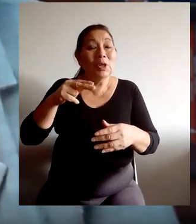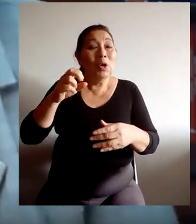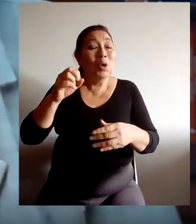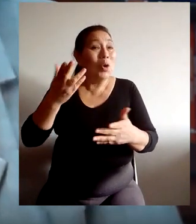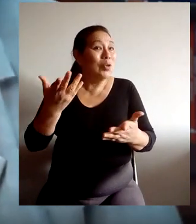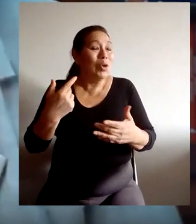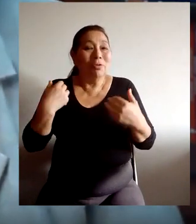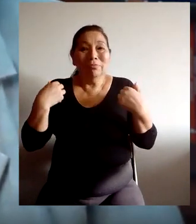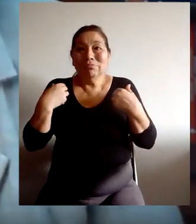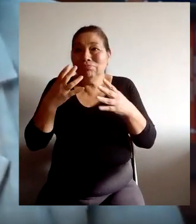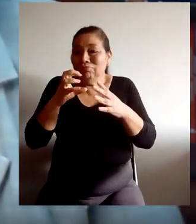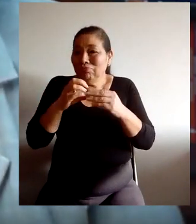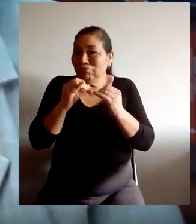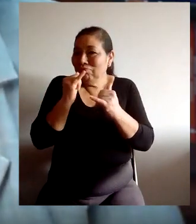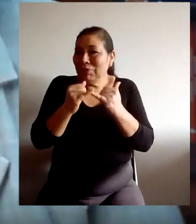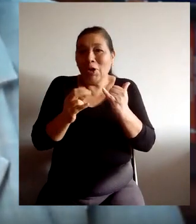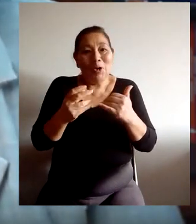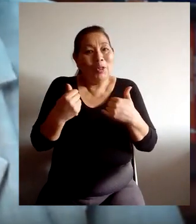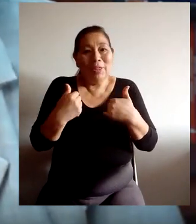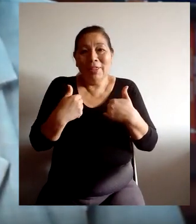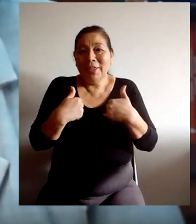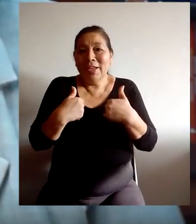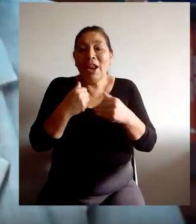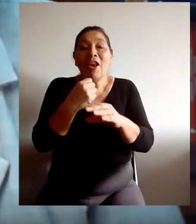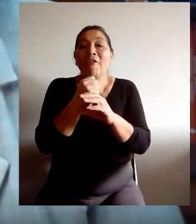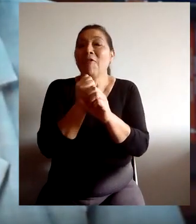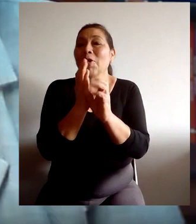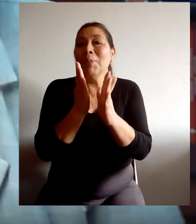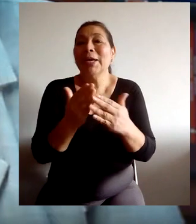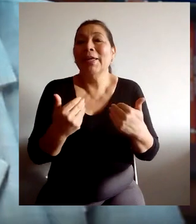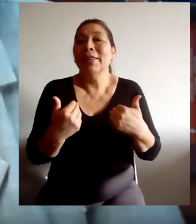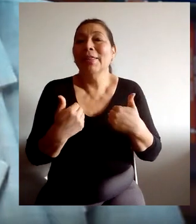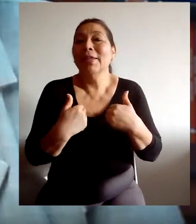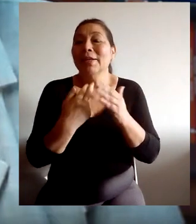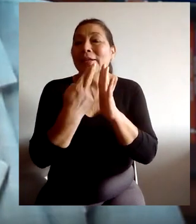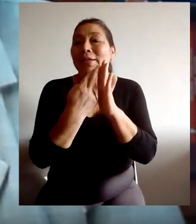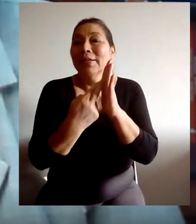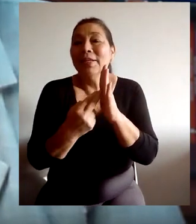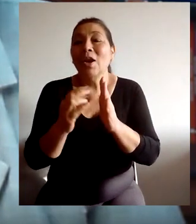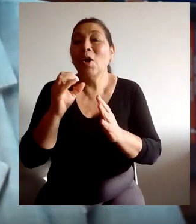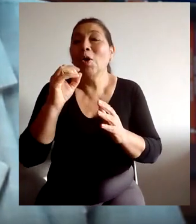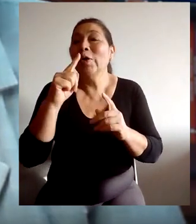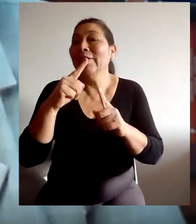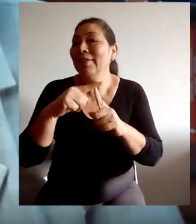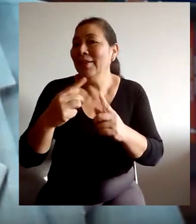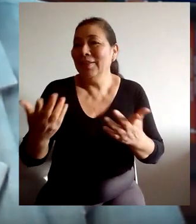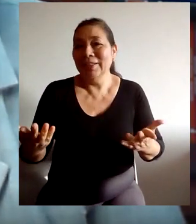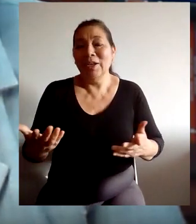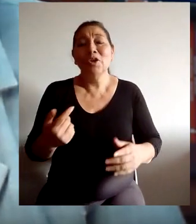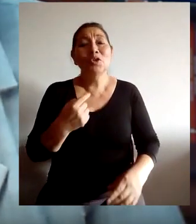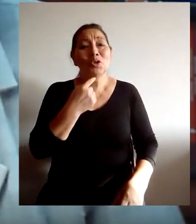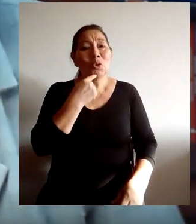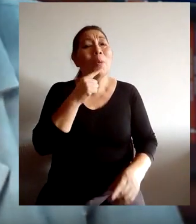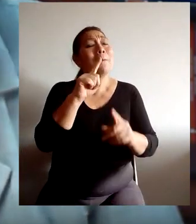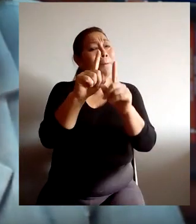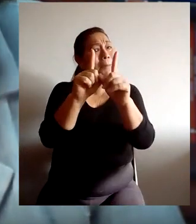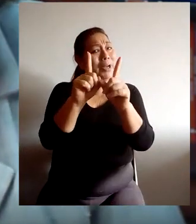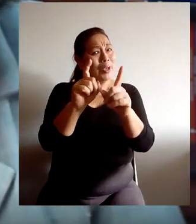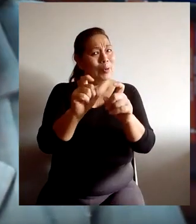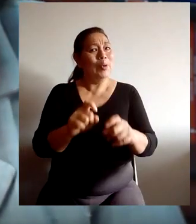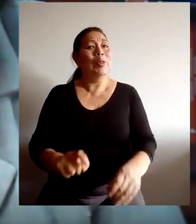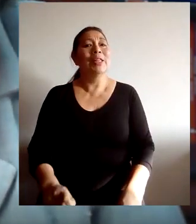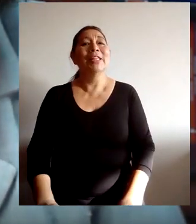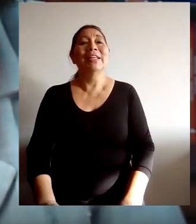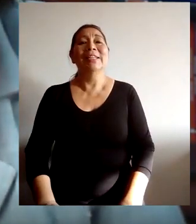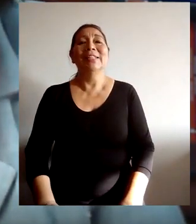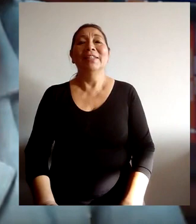OIT. Yo le quiero preguntar, ya que usted quiere tanto la formalidad, invocar en sus documentos, ¿cuál es la